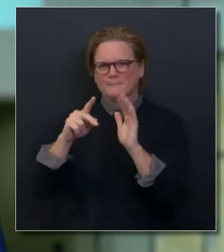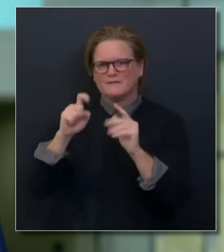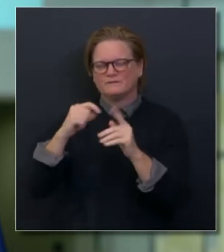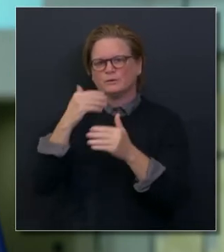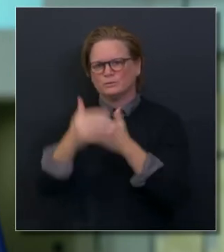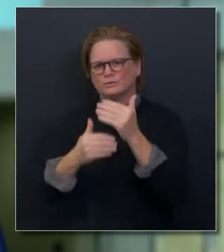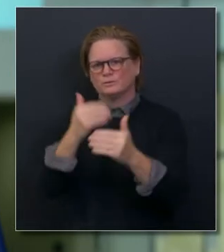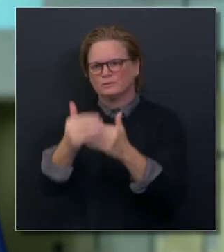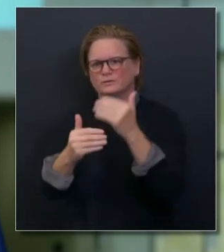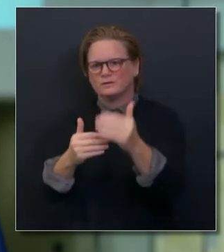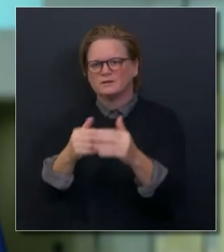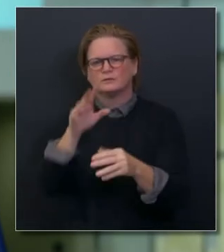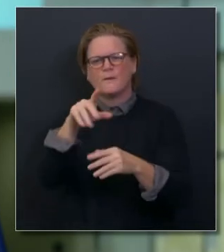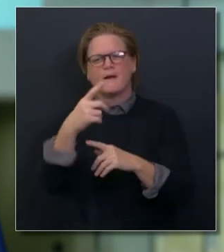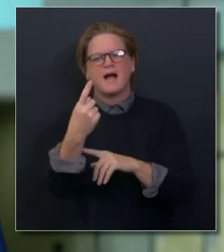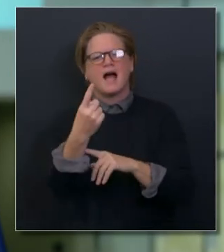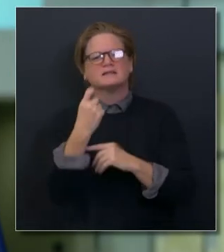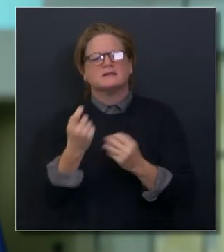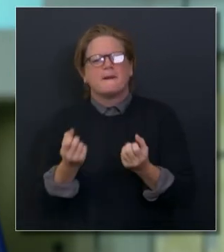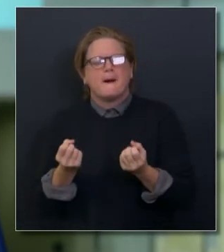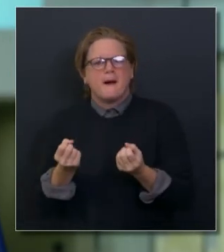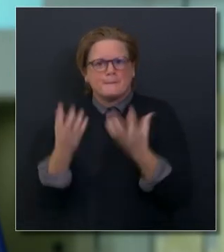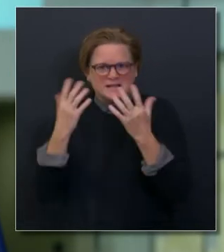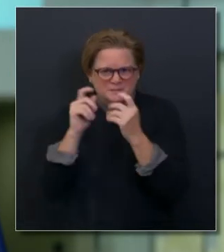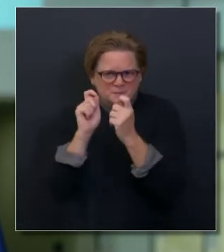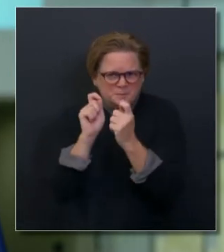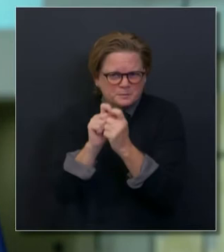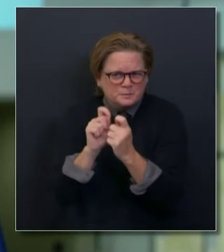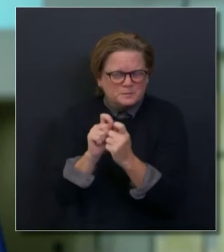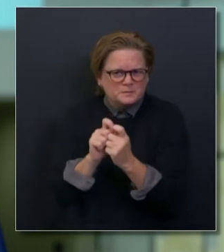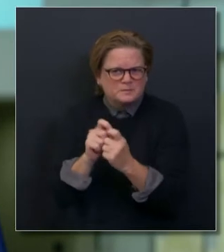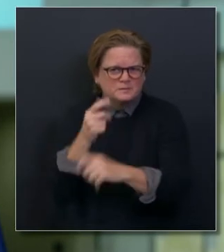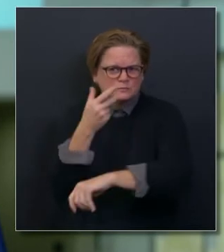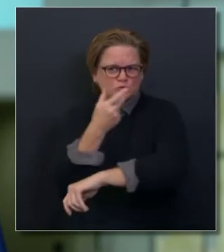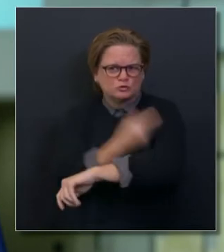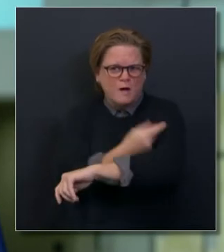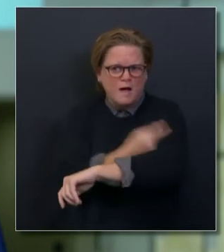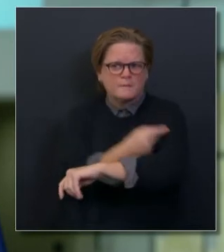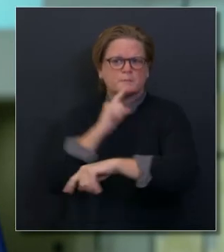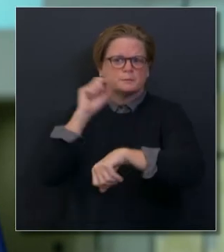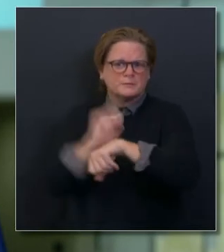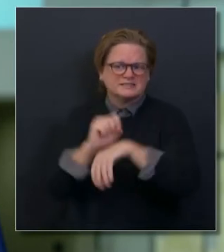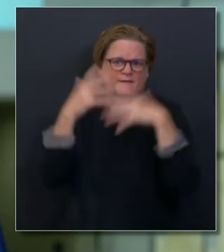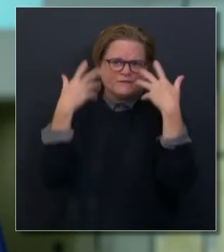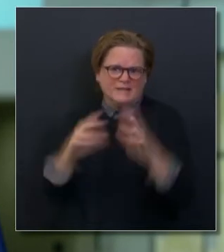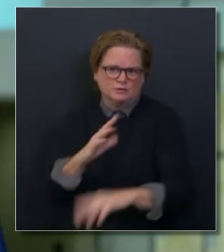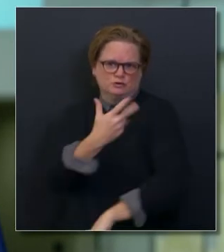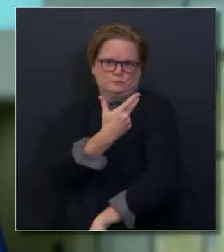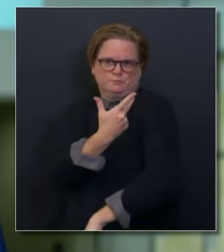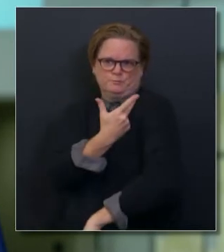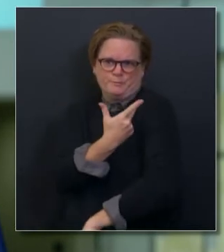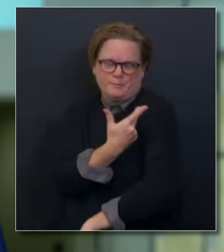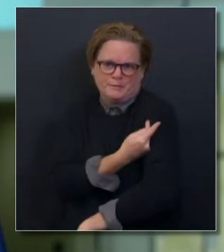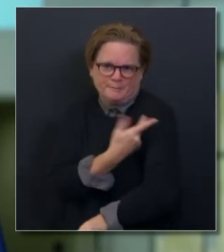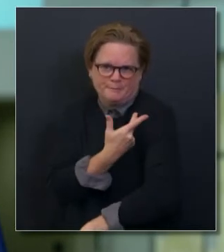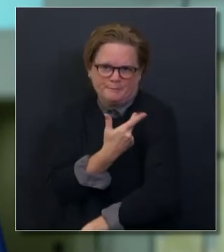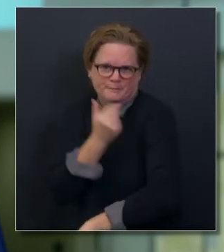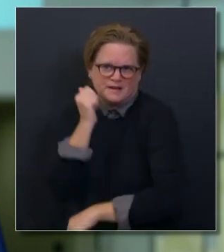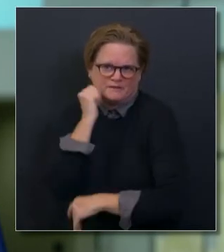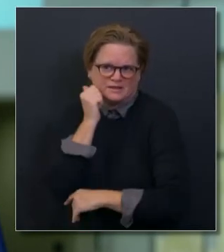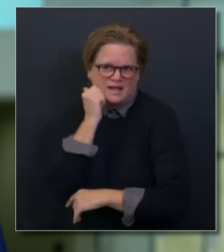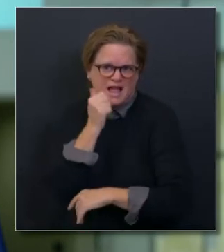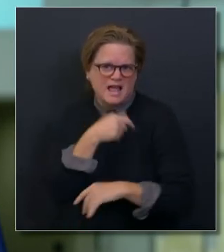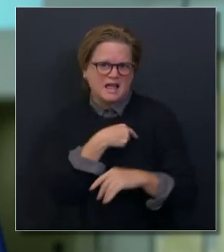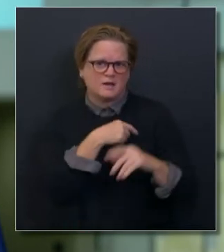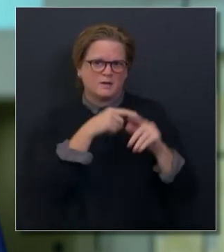ampollas. Estos se pueden identificar la cantidad de dosis por día y luego compartir esto con ustedes y